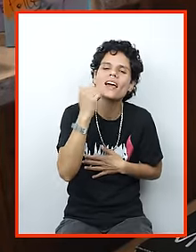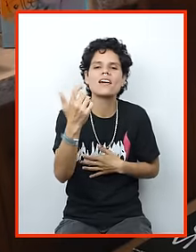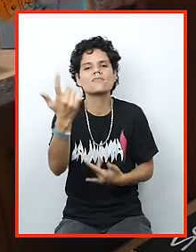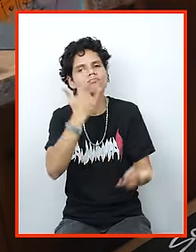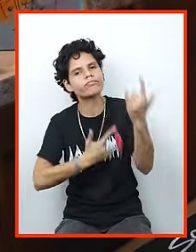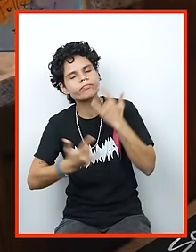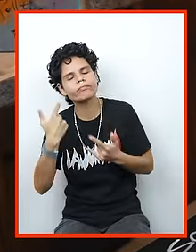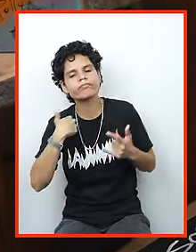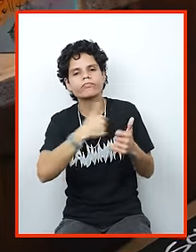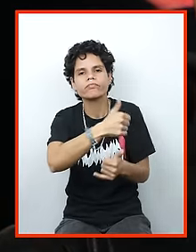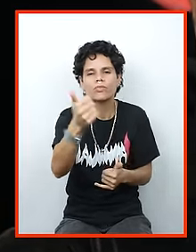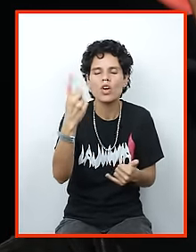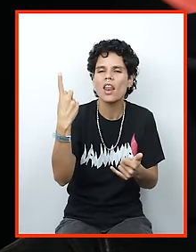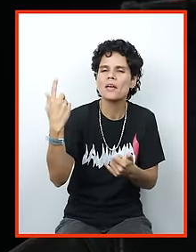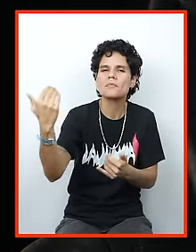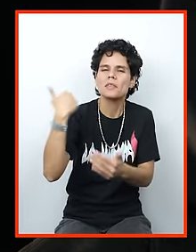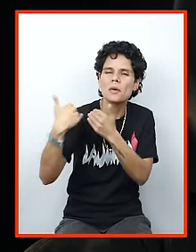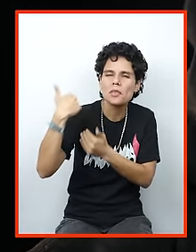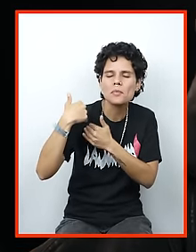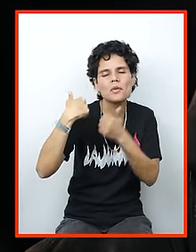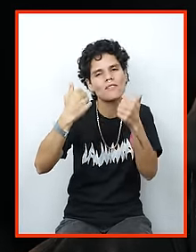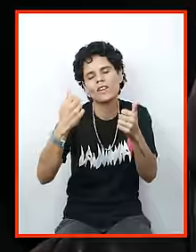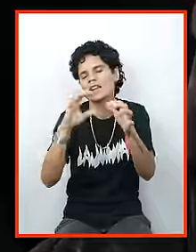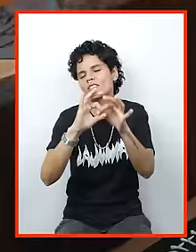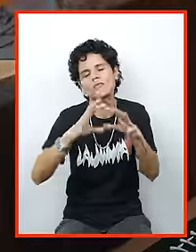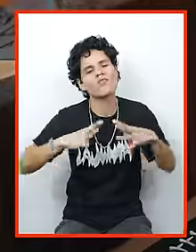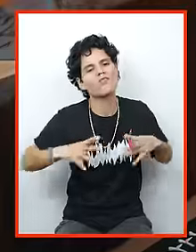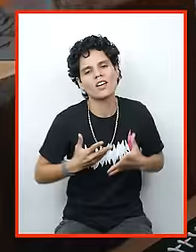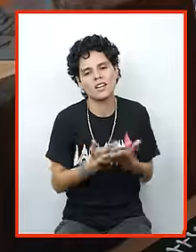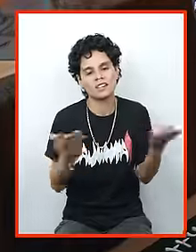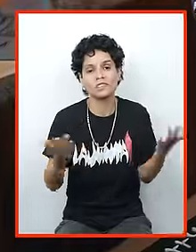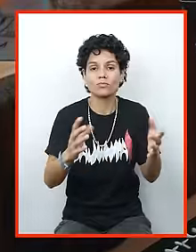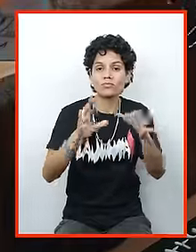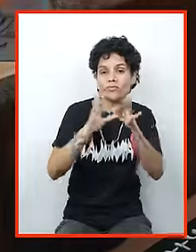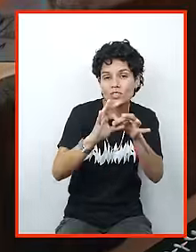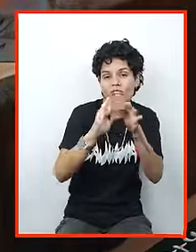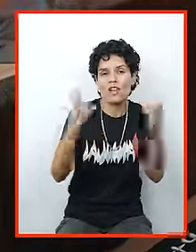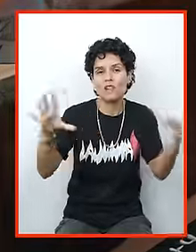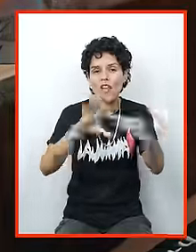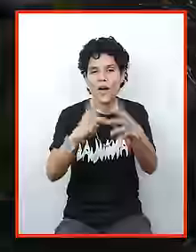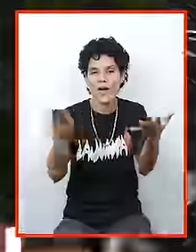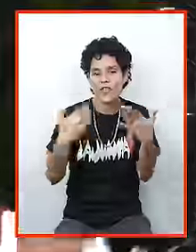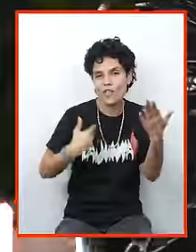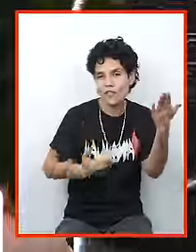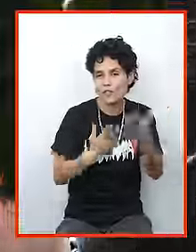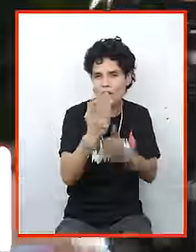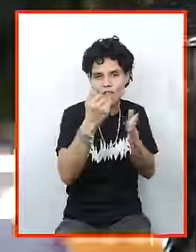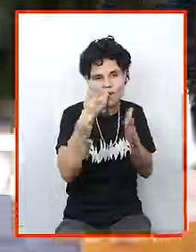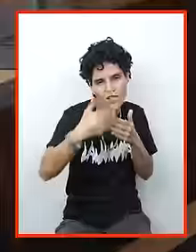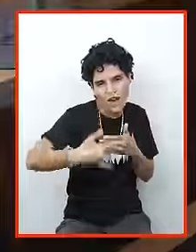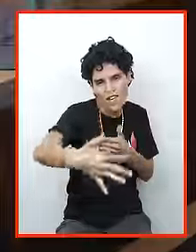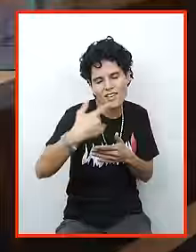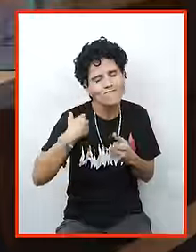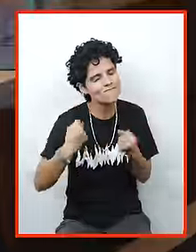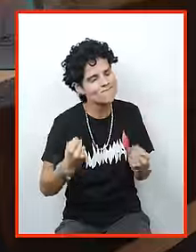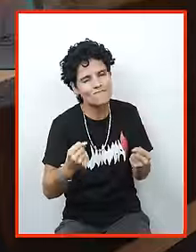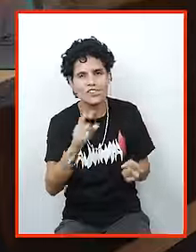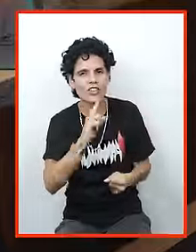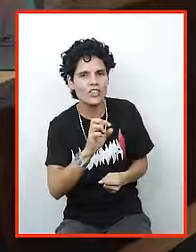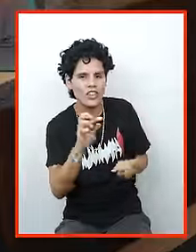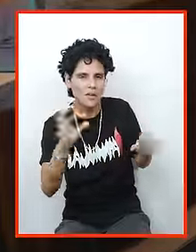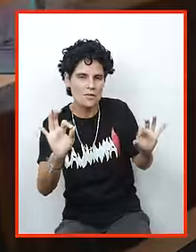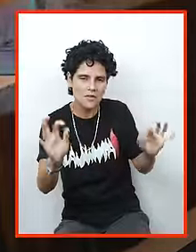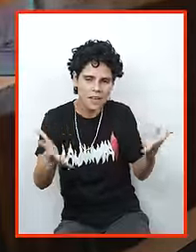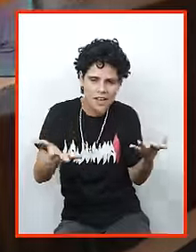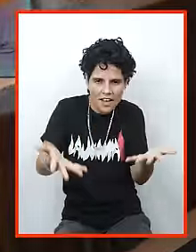culto, que me escucha, que por fin estamos aquí, lo pidieron harto, así que estoy feliz por eso. Así que, vale. Muchas gracias por venir a la junta, que comience una nueva era, a todo trapo, a